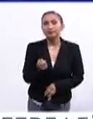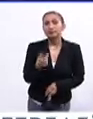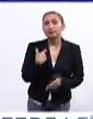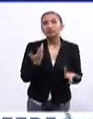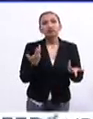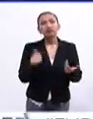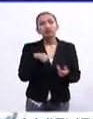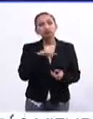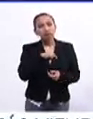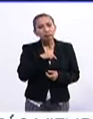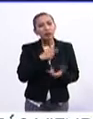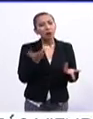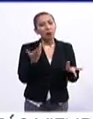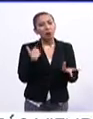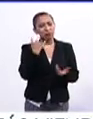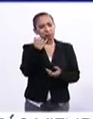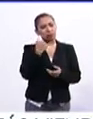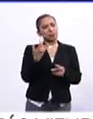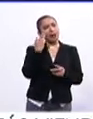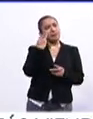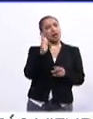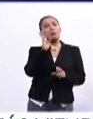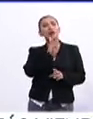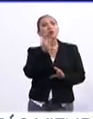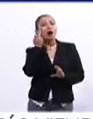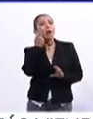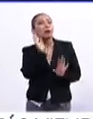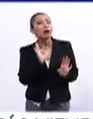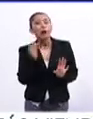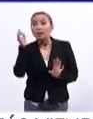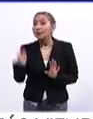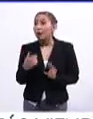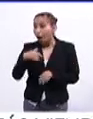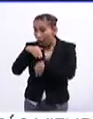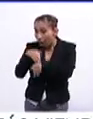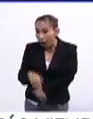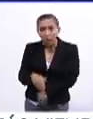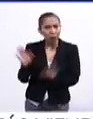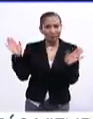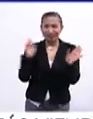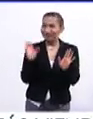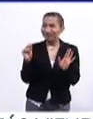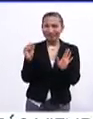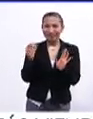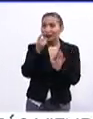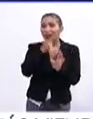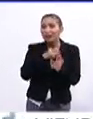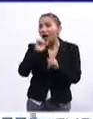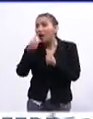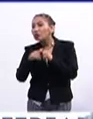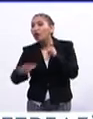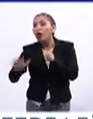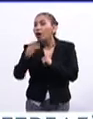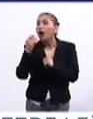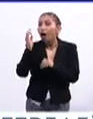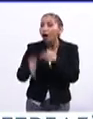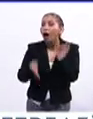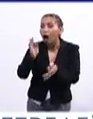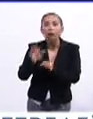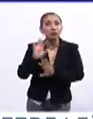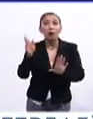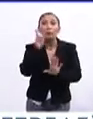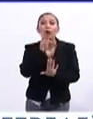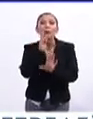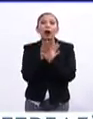que seamos escépticos, que demandemos evidencia, que no aceptemos cualquier afirmación que nos den en cualquier ámbito si no hay